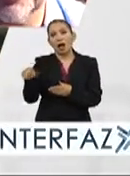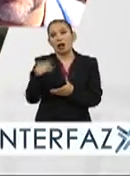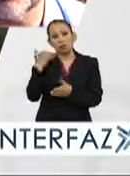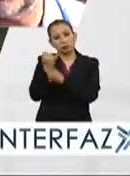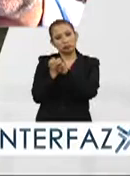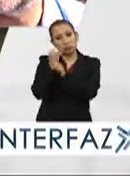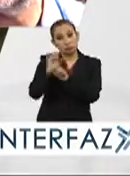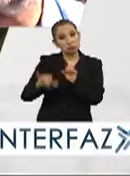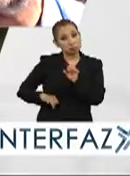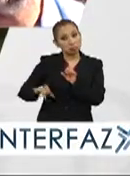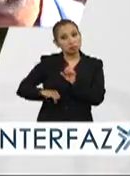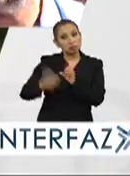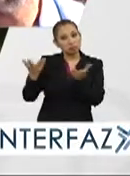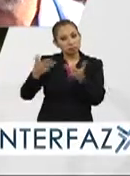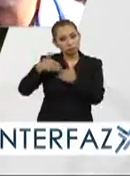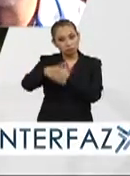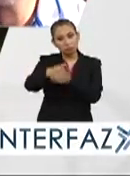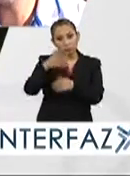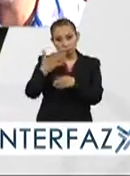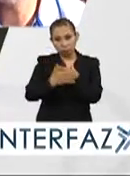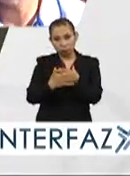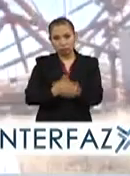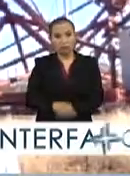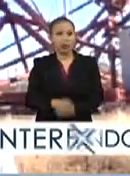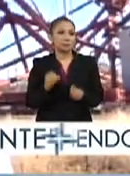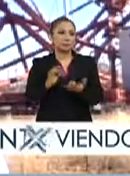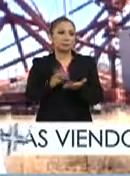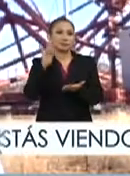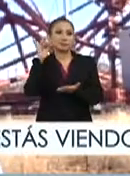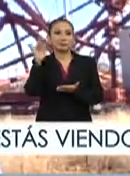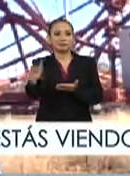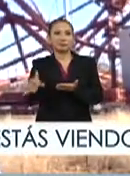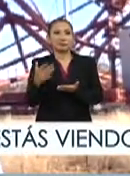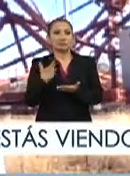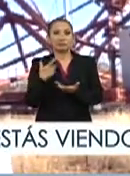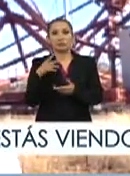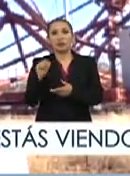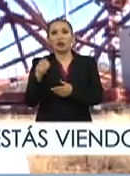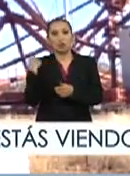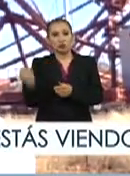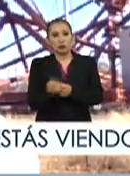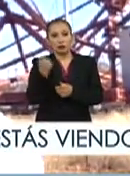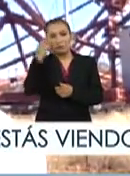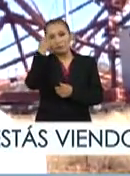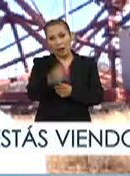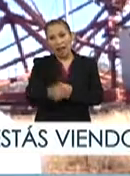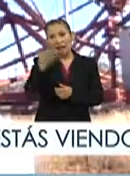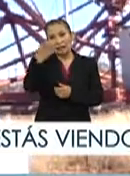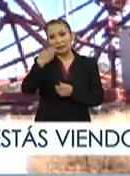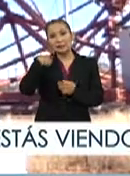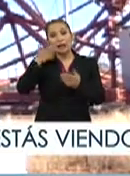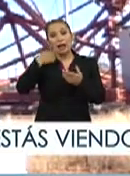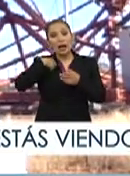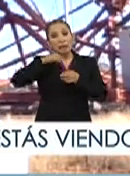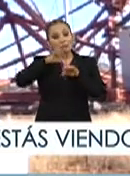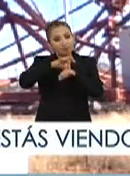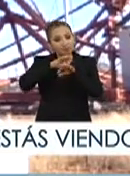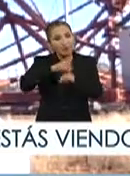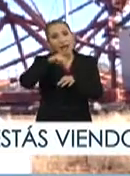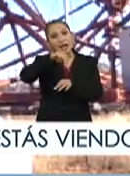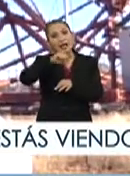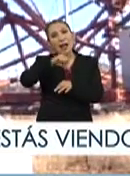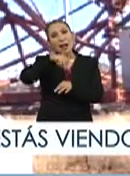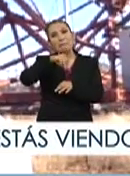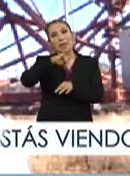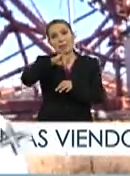estudios interesantes a realizar. Pues muchísimas gracias, deseamos toda la suerte para esta transmisión en vivo desde Namibia que se